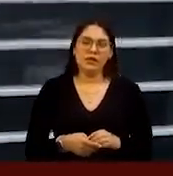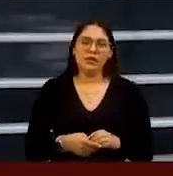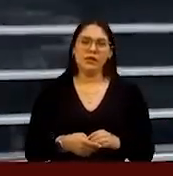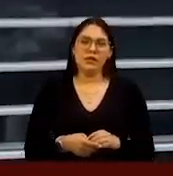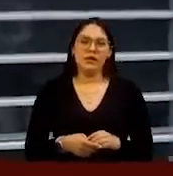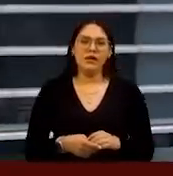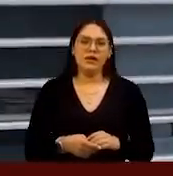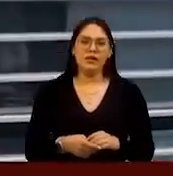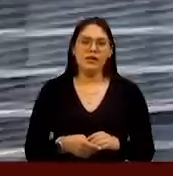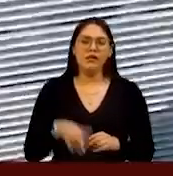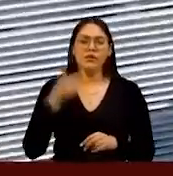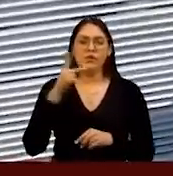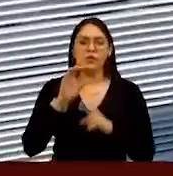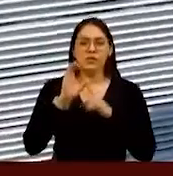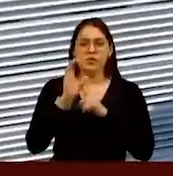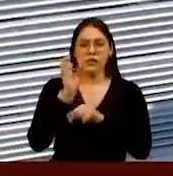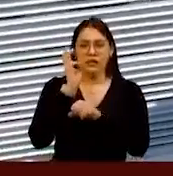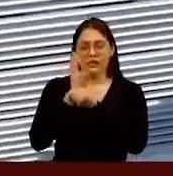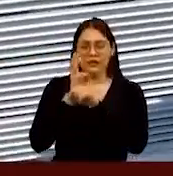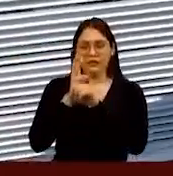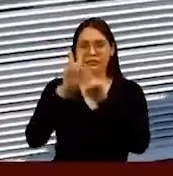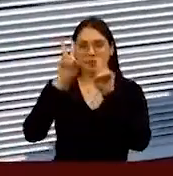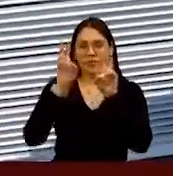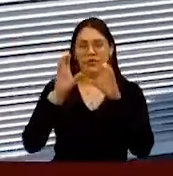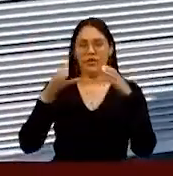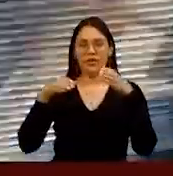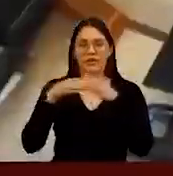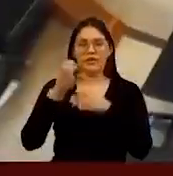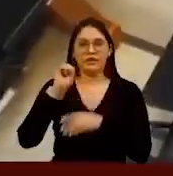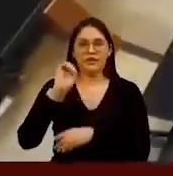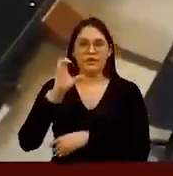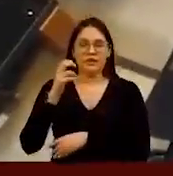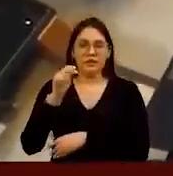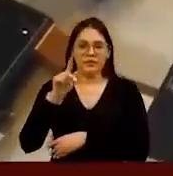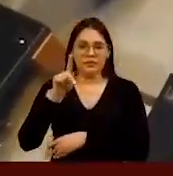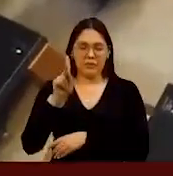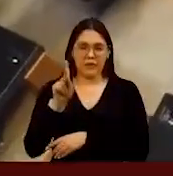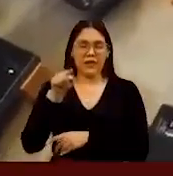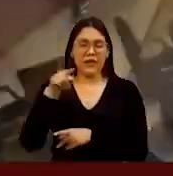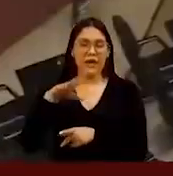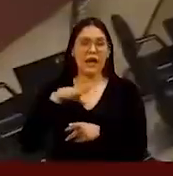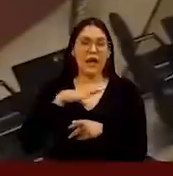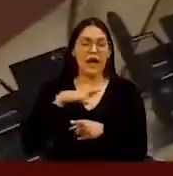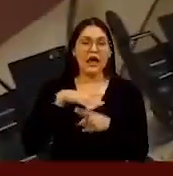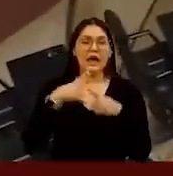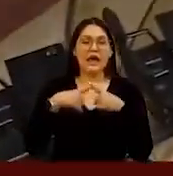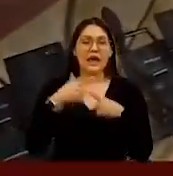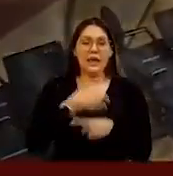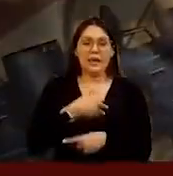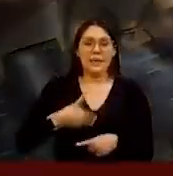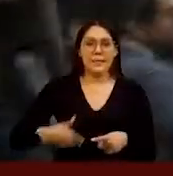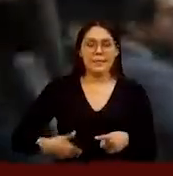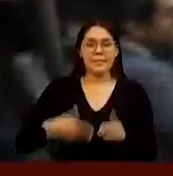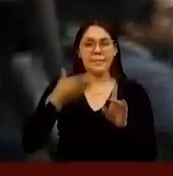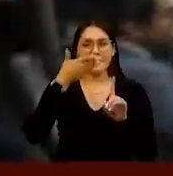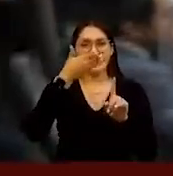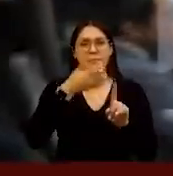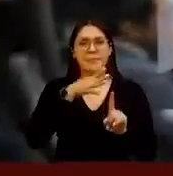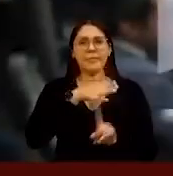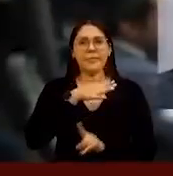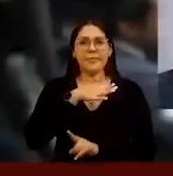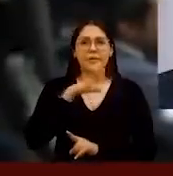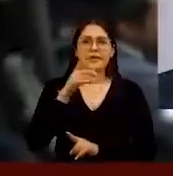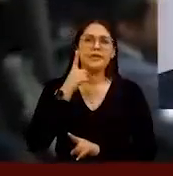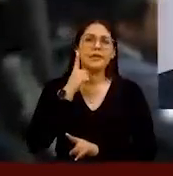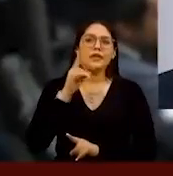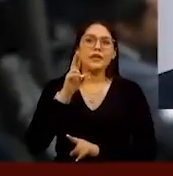La tercera comisión, relativa con Hacienda y Crédito Público, Agricultura y Fomento y Comunicaciones y Obras Públicas, estará presidida por el